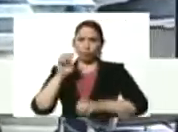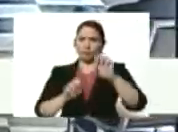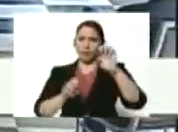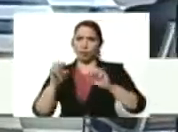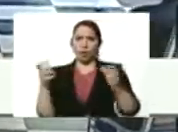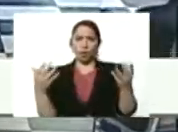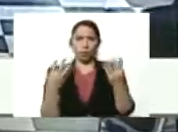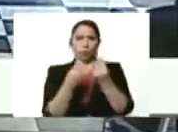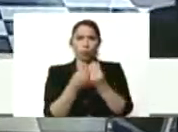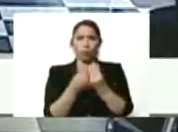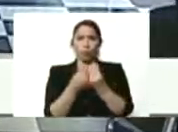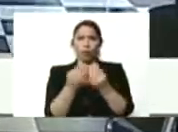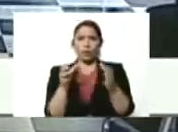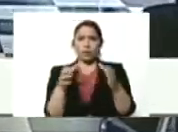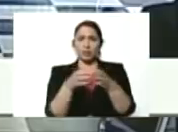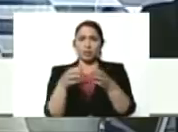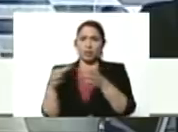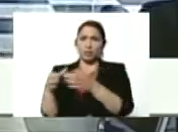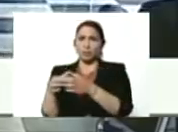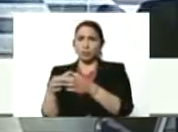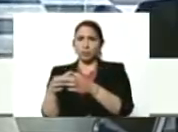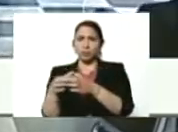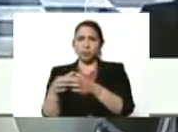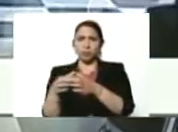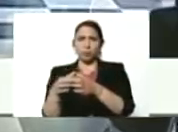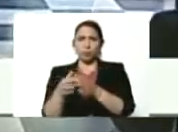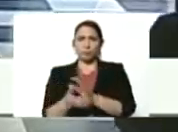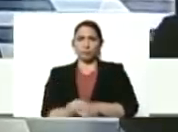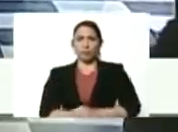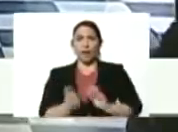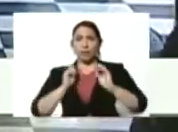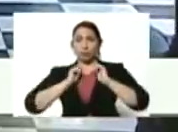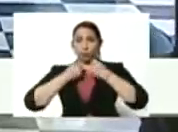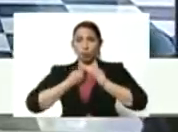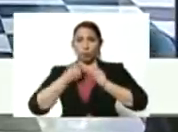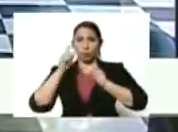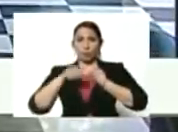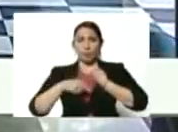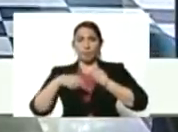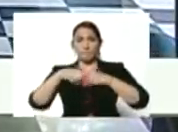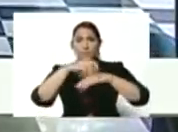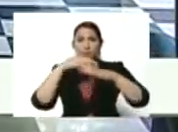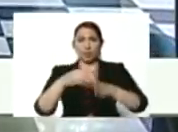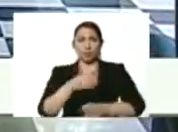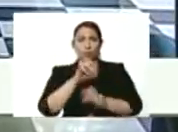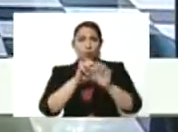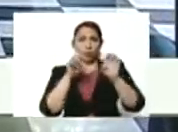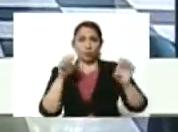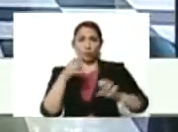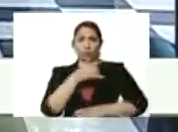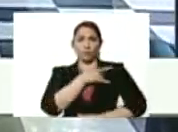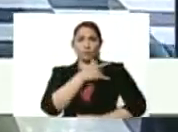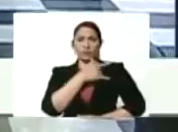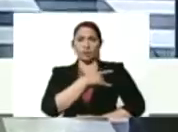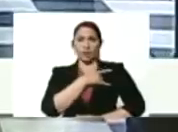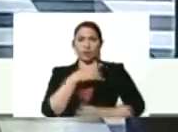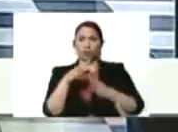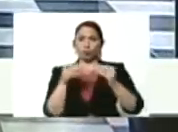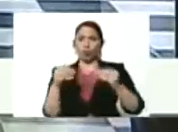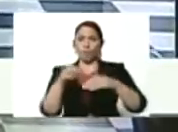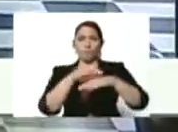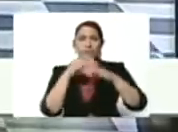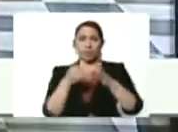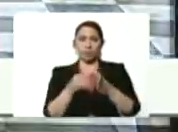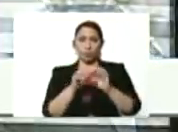equipo de Aristóbulo y de César Trompis, el ministro de Educación, los ministros de